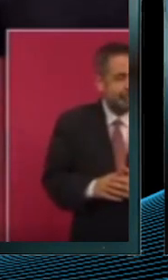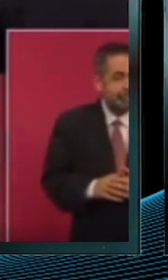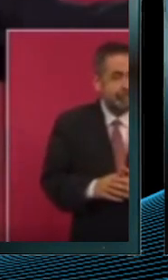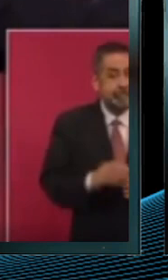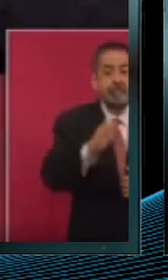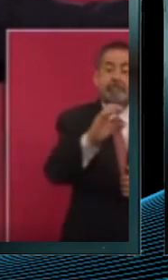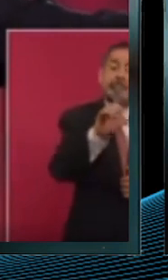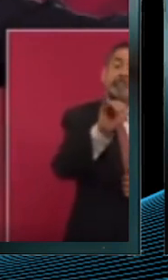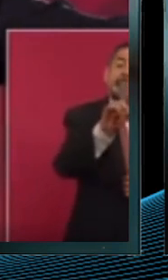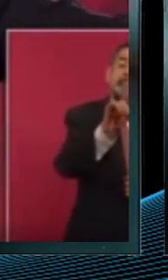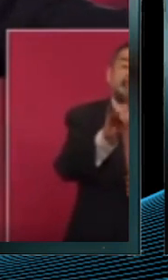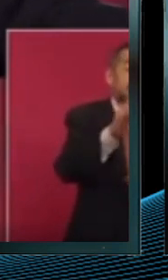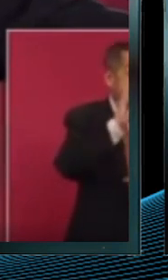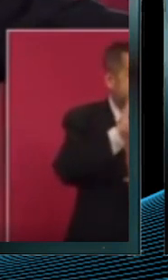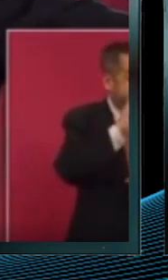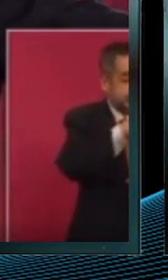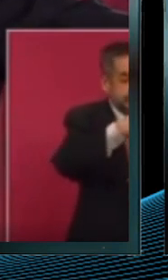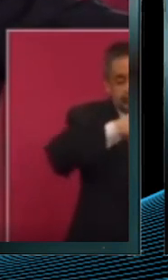Claudio.